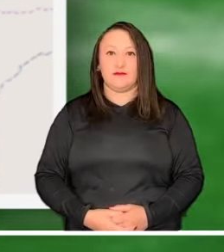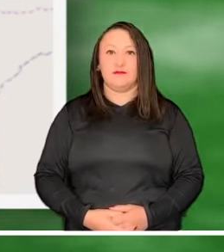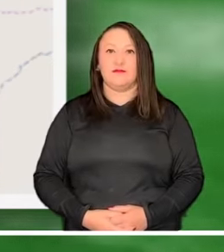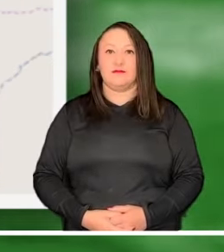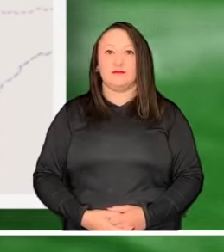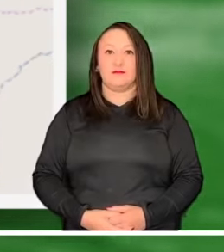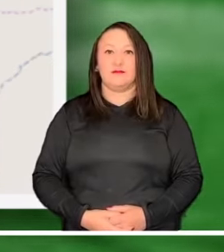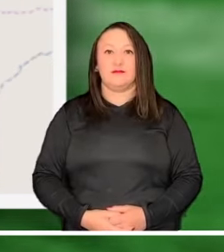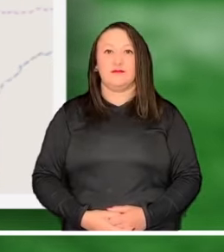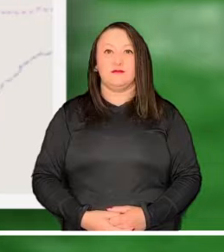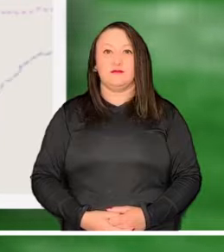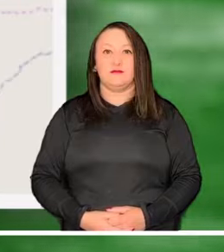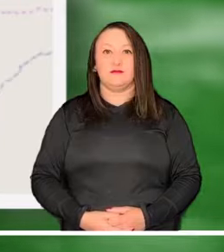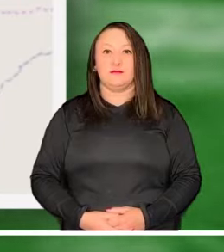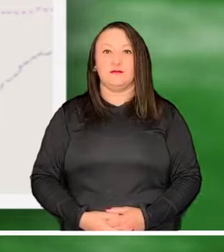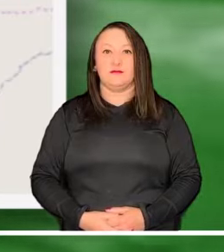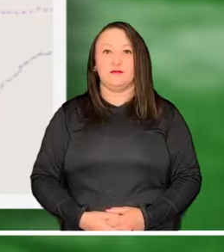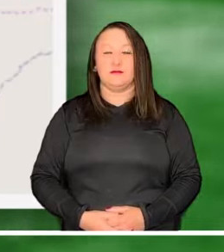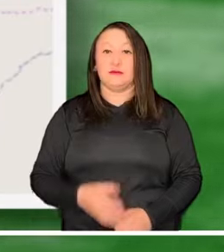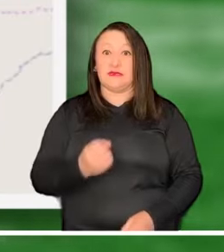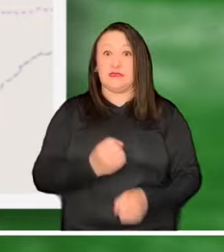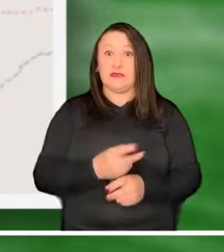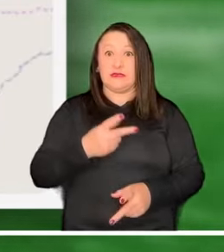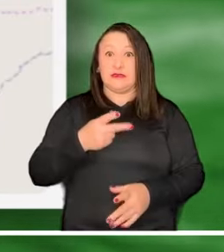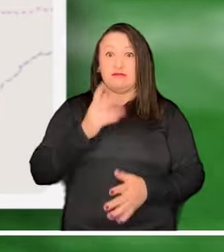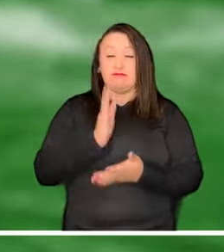y rural del municipio de Galeras.